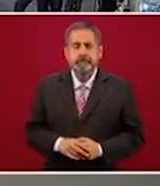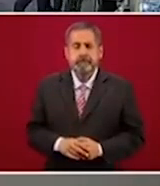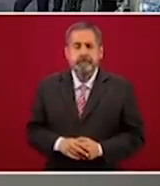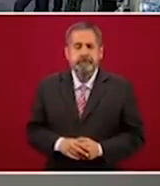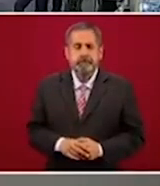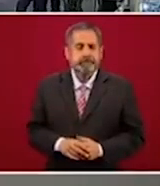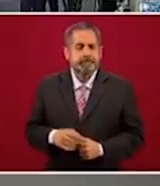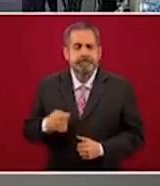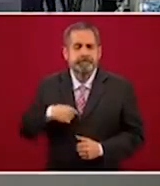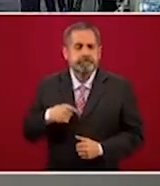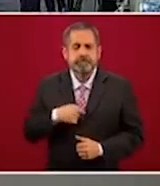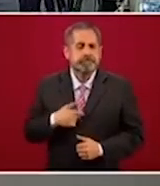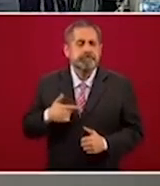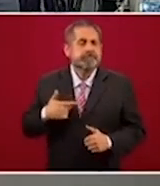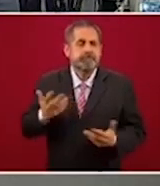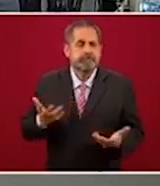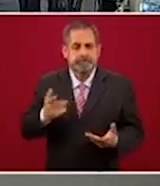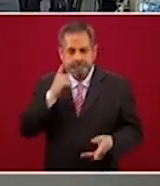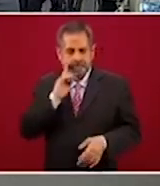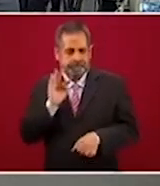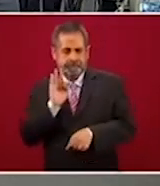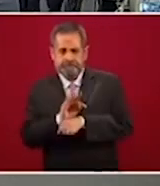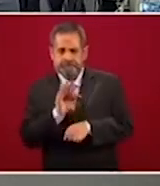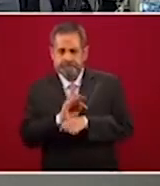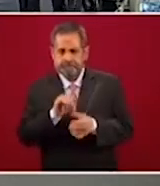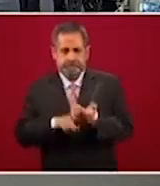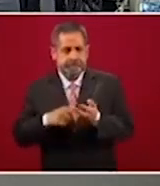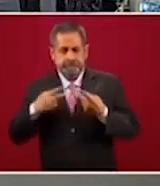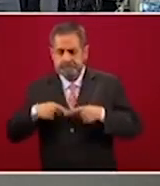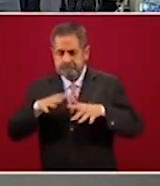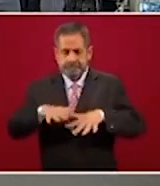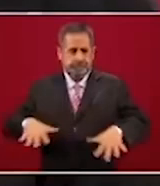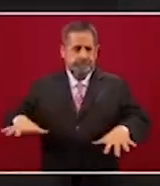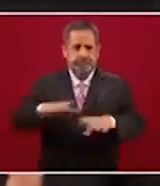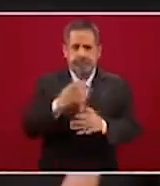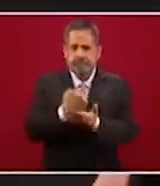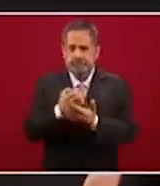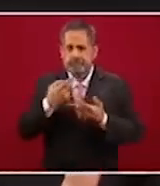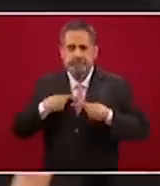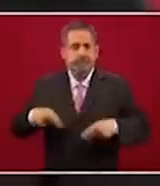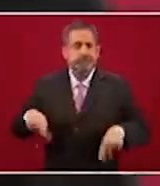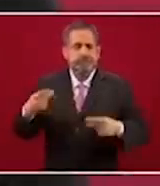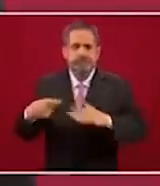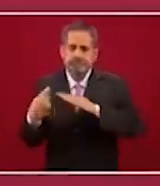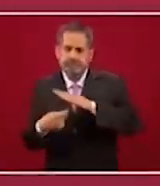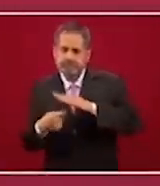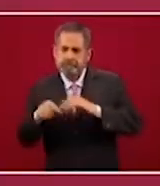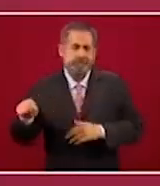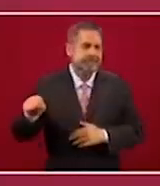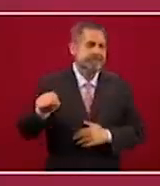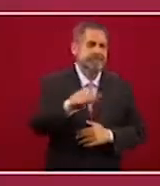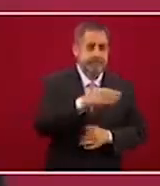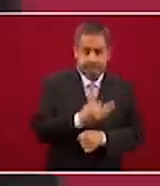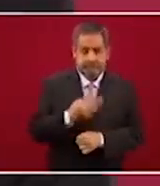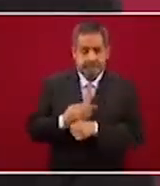¿Qué vamos a hacer para proteger la economía popular ante la